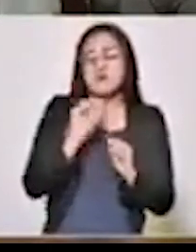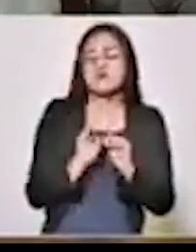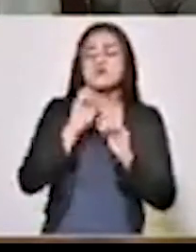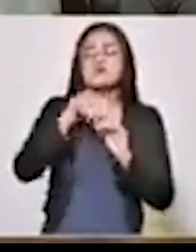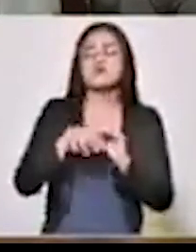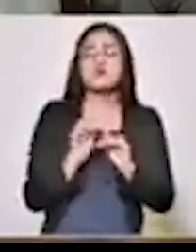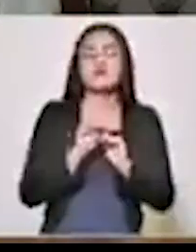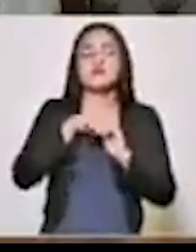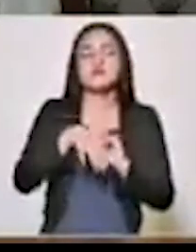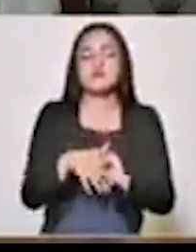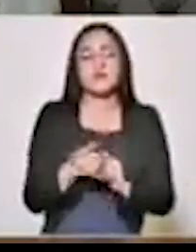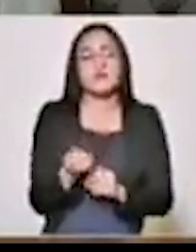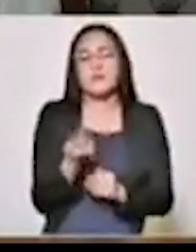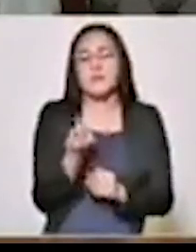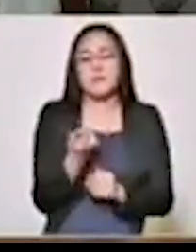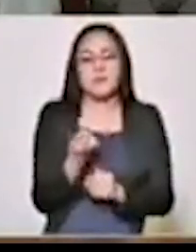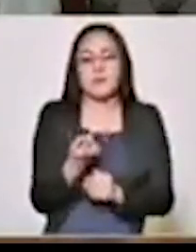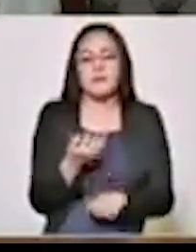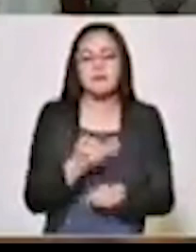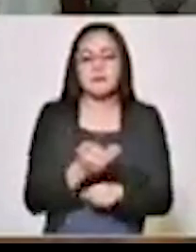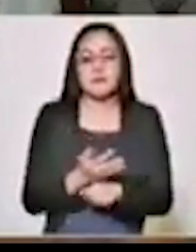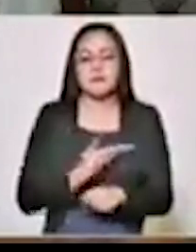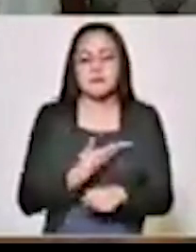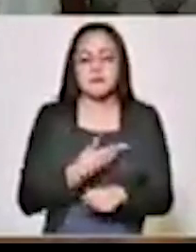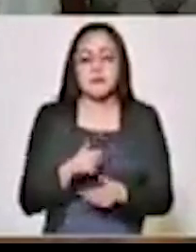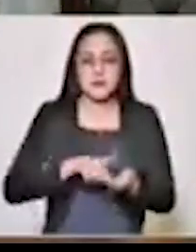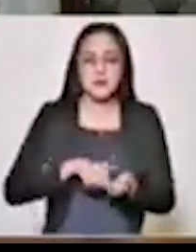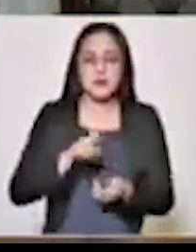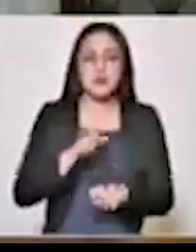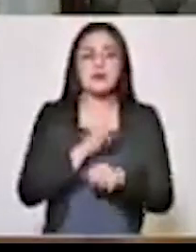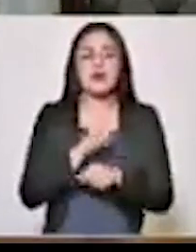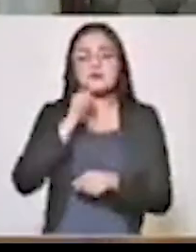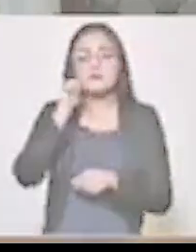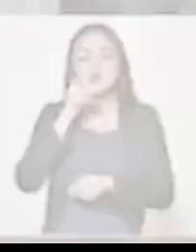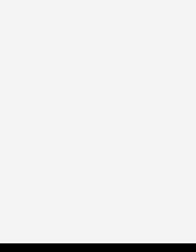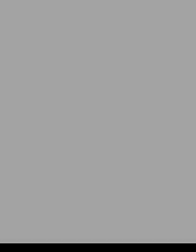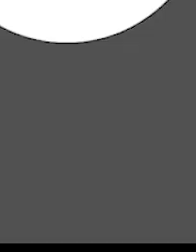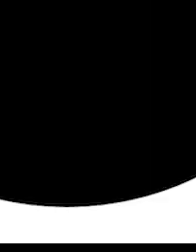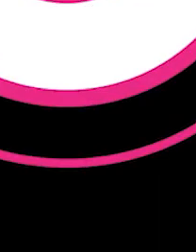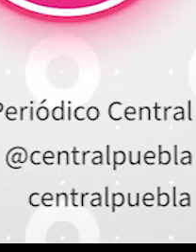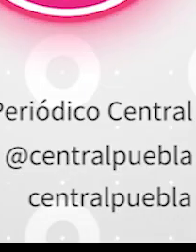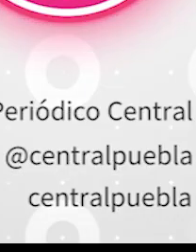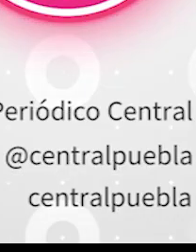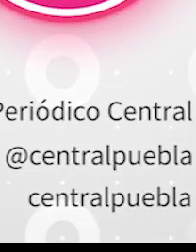manera muy gradual, muy poca agua está vertiendo. Se hicieron recorridos ayer por la tarde, gobernador.